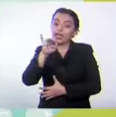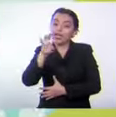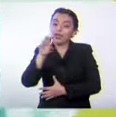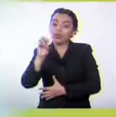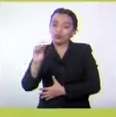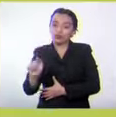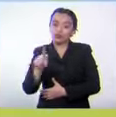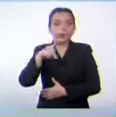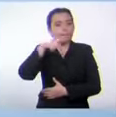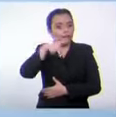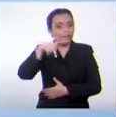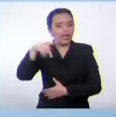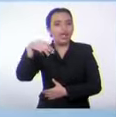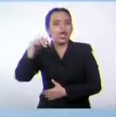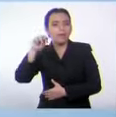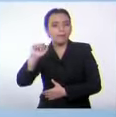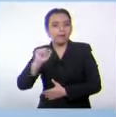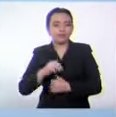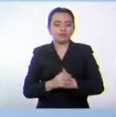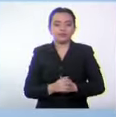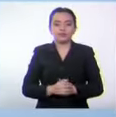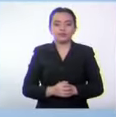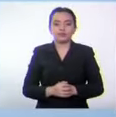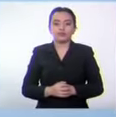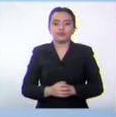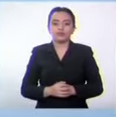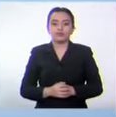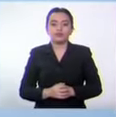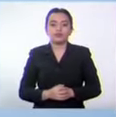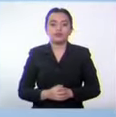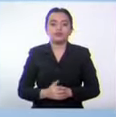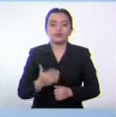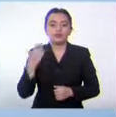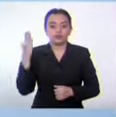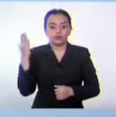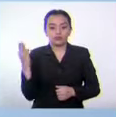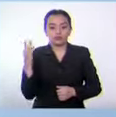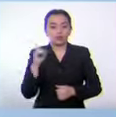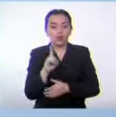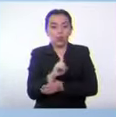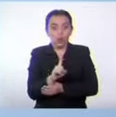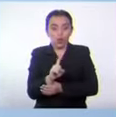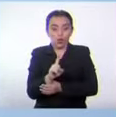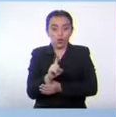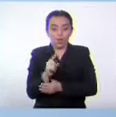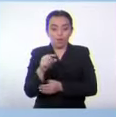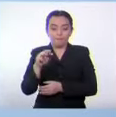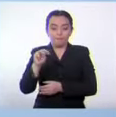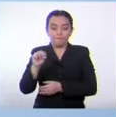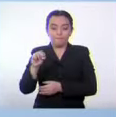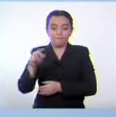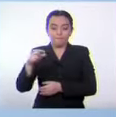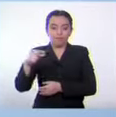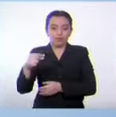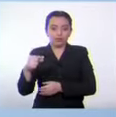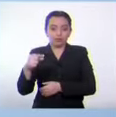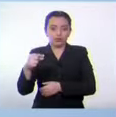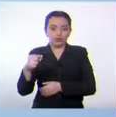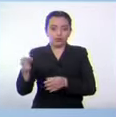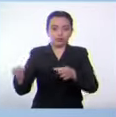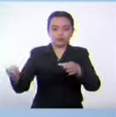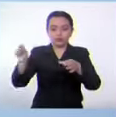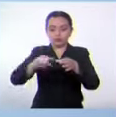ppm? El ejercicio nos dice que tenemos 1 miligramo de cloruro de potasio